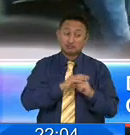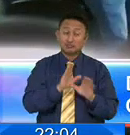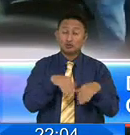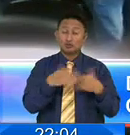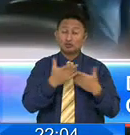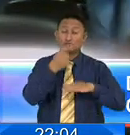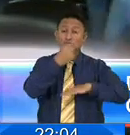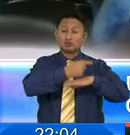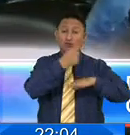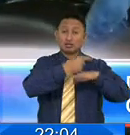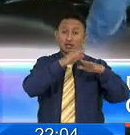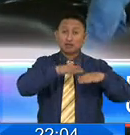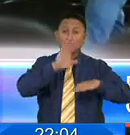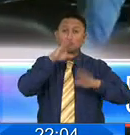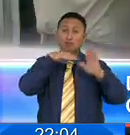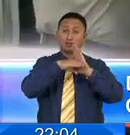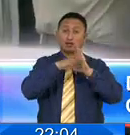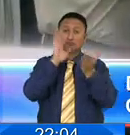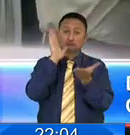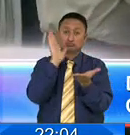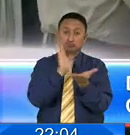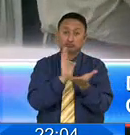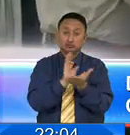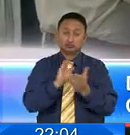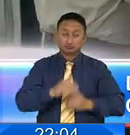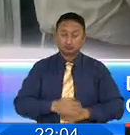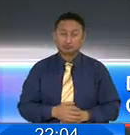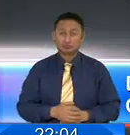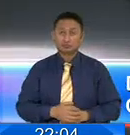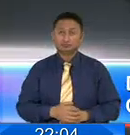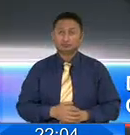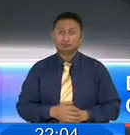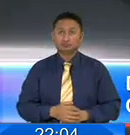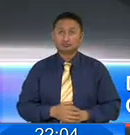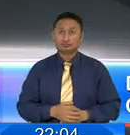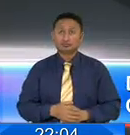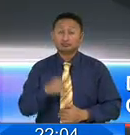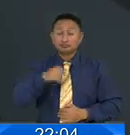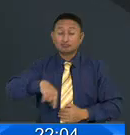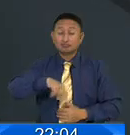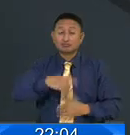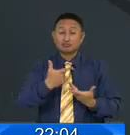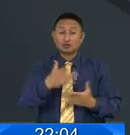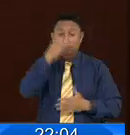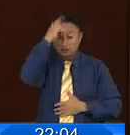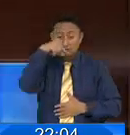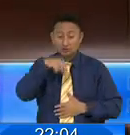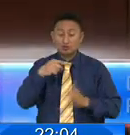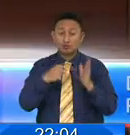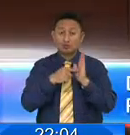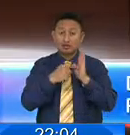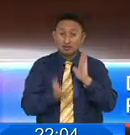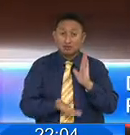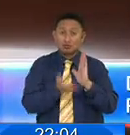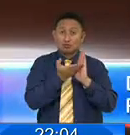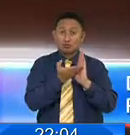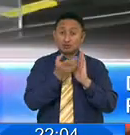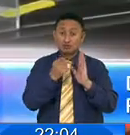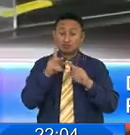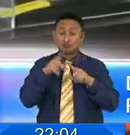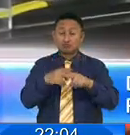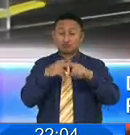como gerente del Banco del Instituto Ecuatoriano de Seguridad Social, BIES, pero su decisión de incrementar las tasas de interés para los